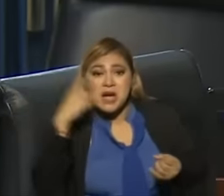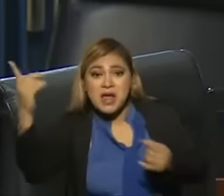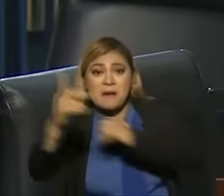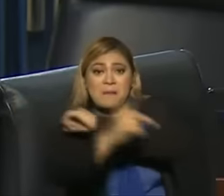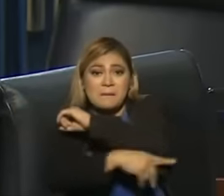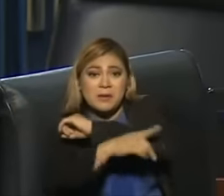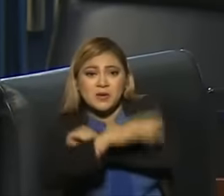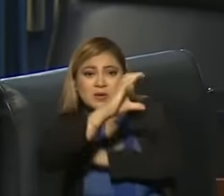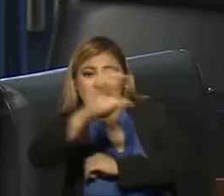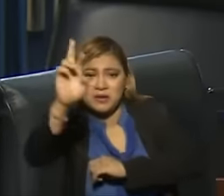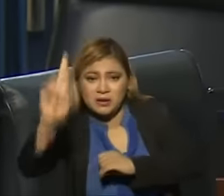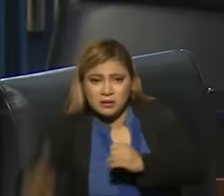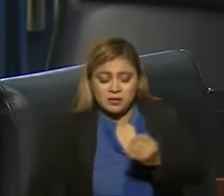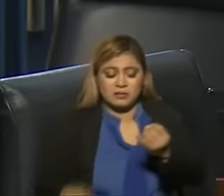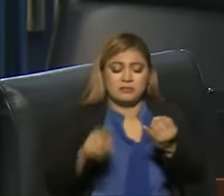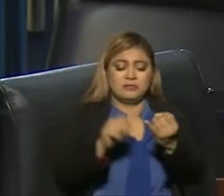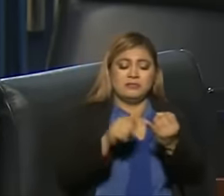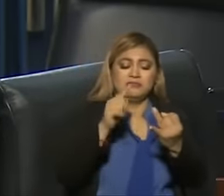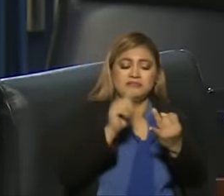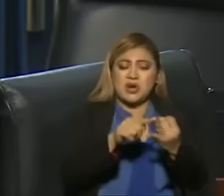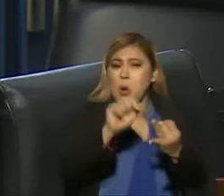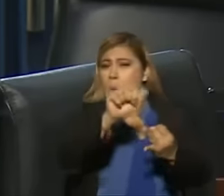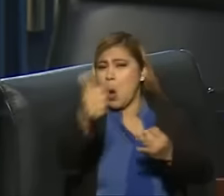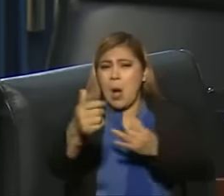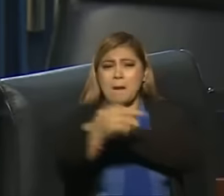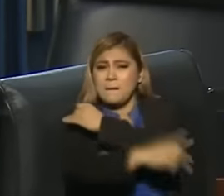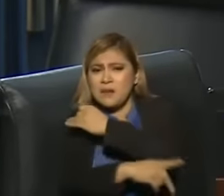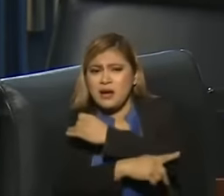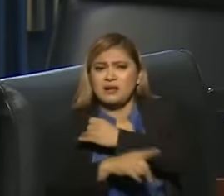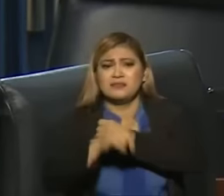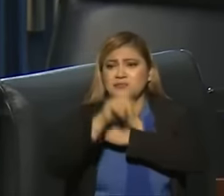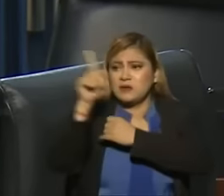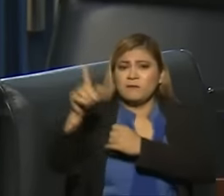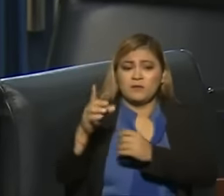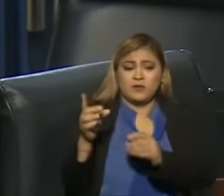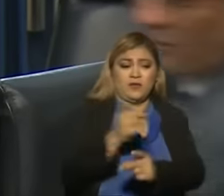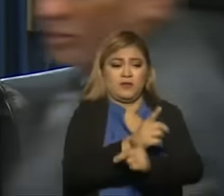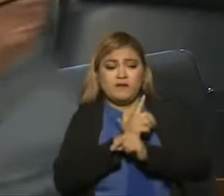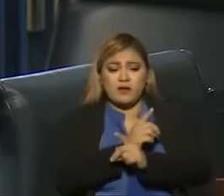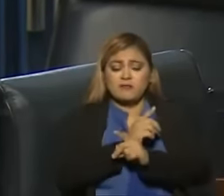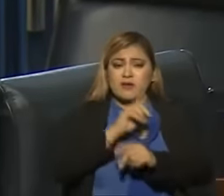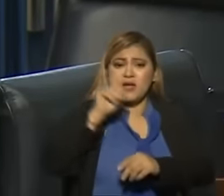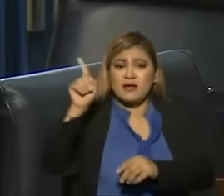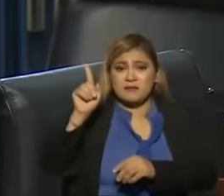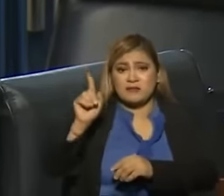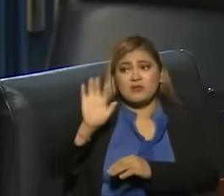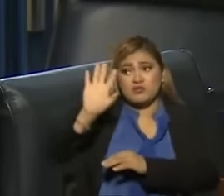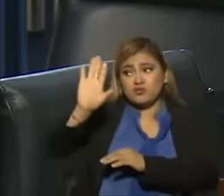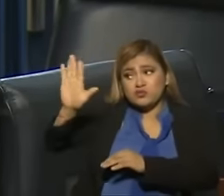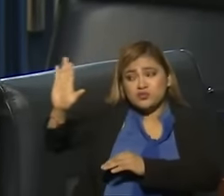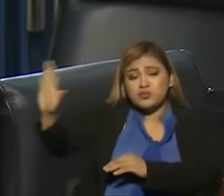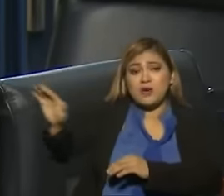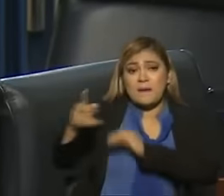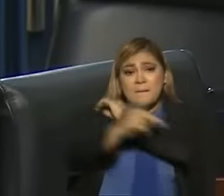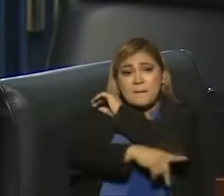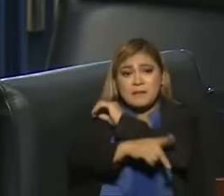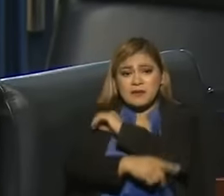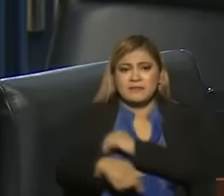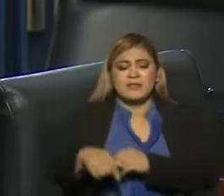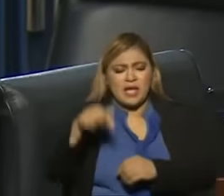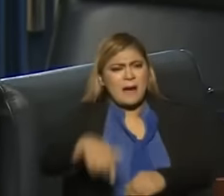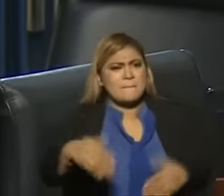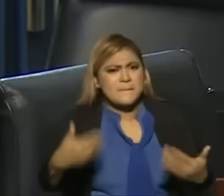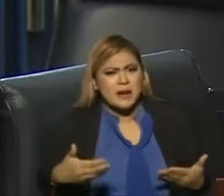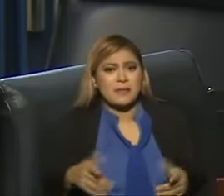fallo 2021. Infinity Gold tenía una concesión para explotar una mina de oro en Costa Rica. Sin embargo, Costa